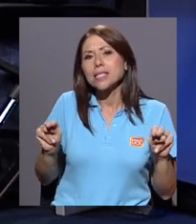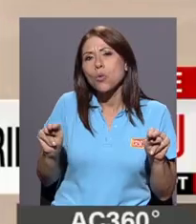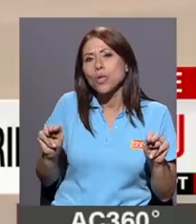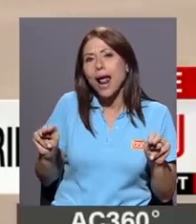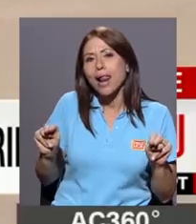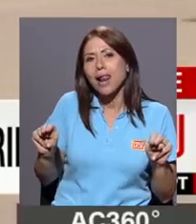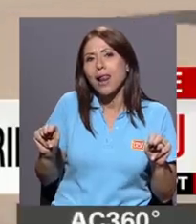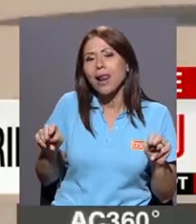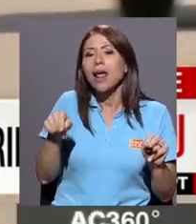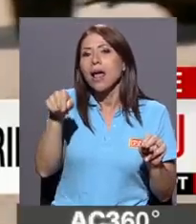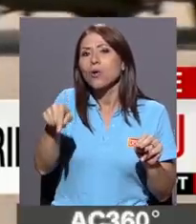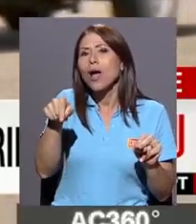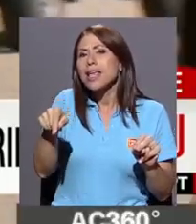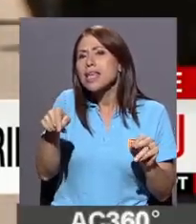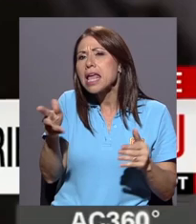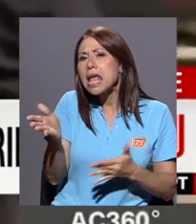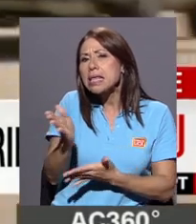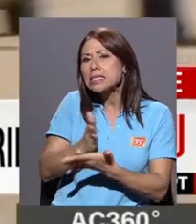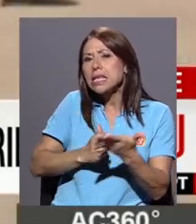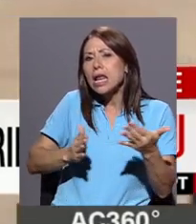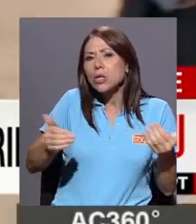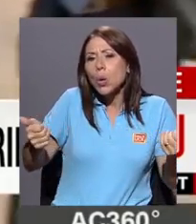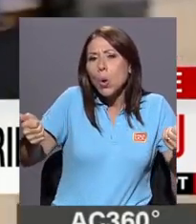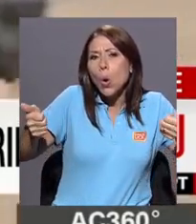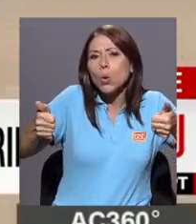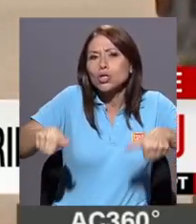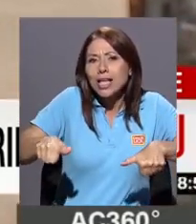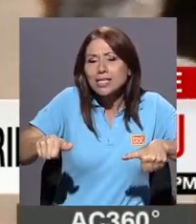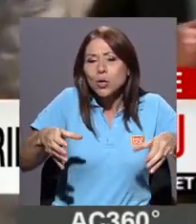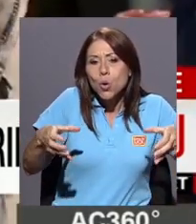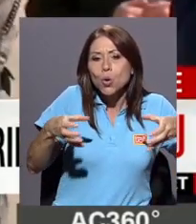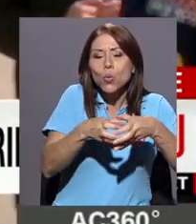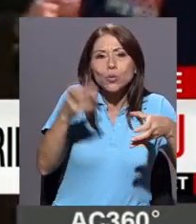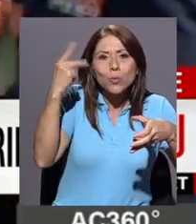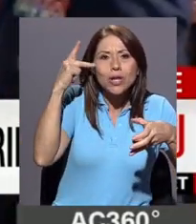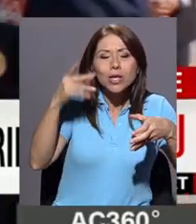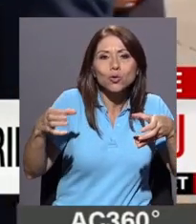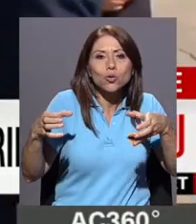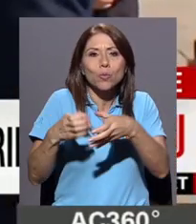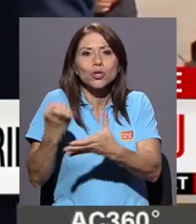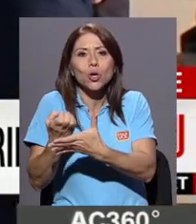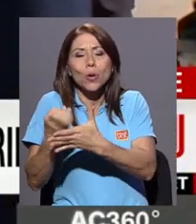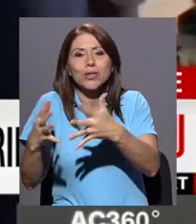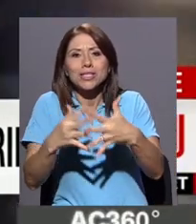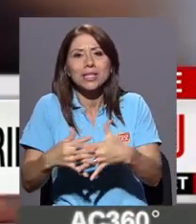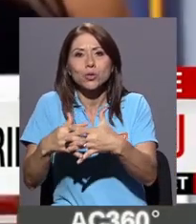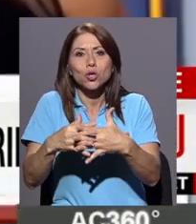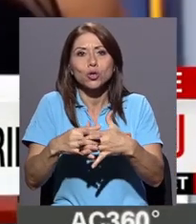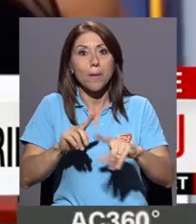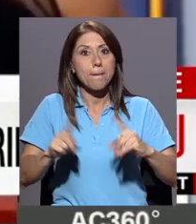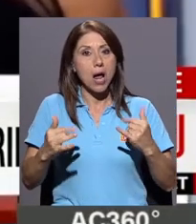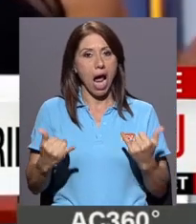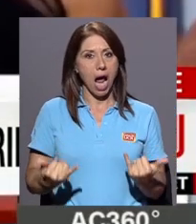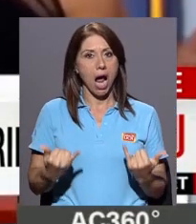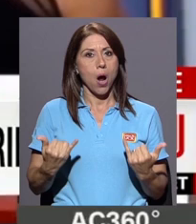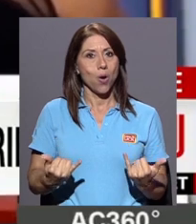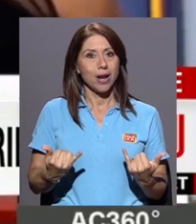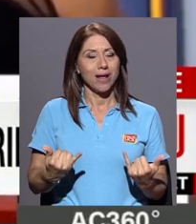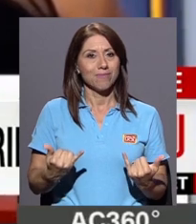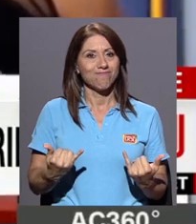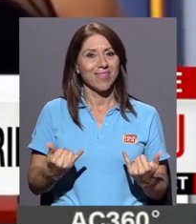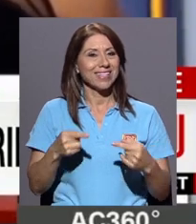que navegaba cierto consenso en las élites políticas y económicas de Estados Unidos. Uh-huh. Hoy en día decididamente